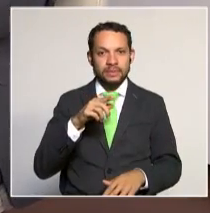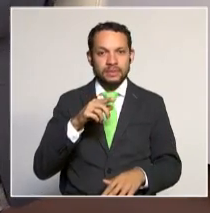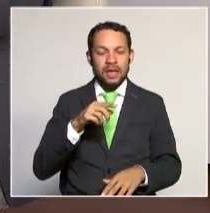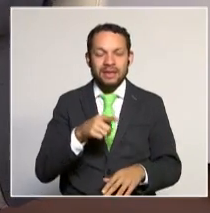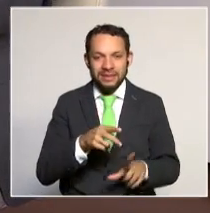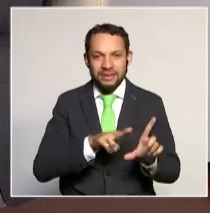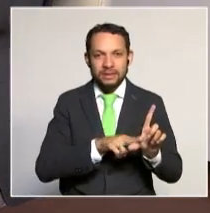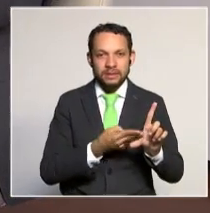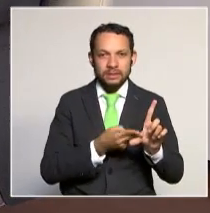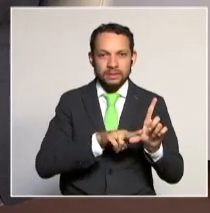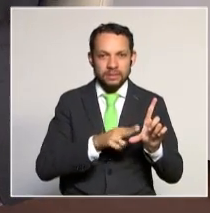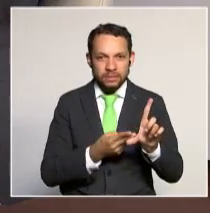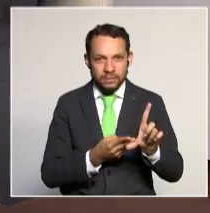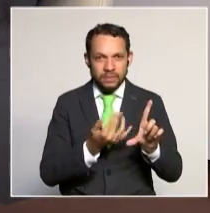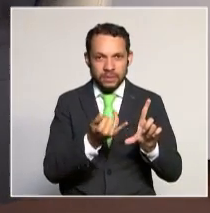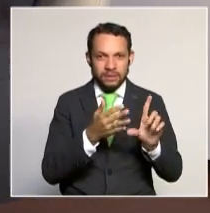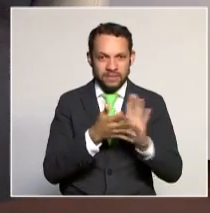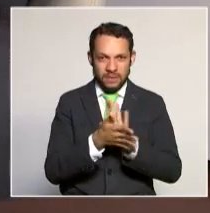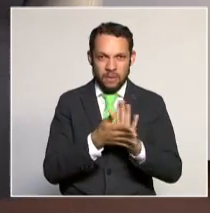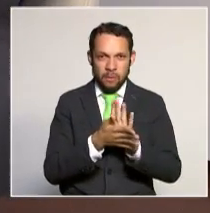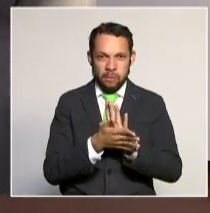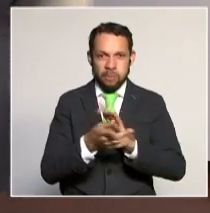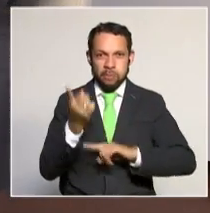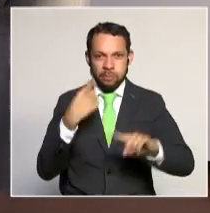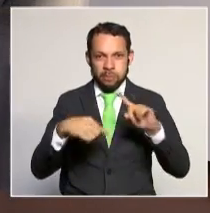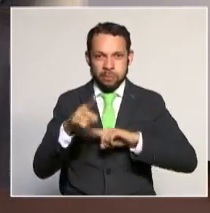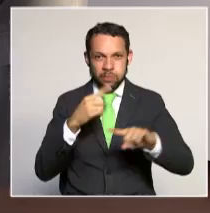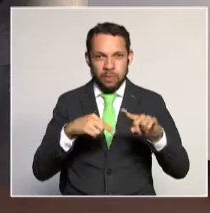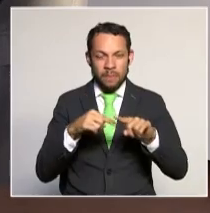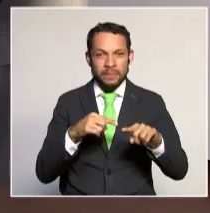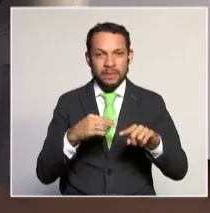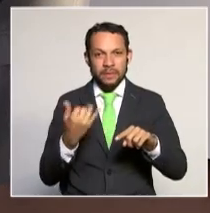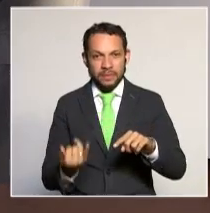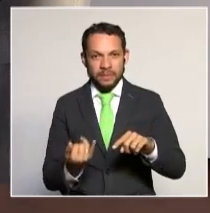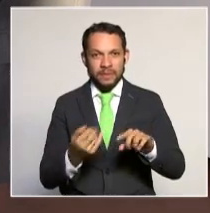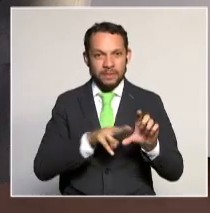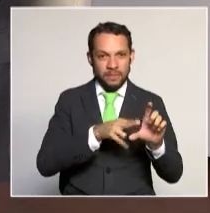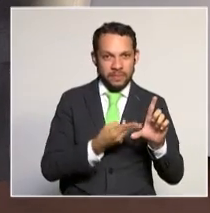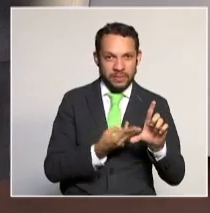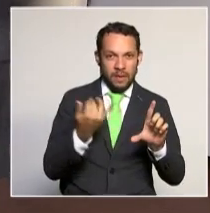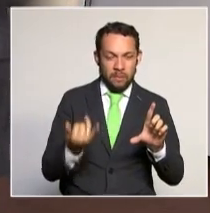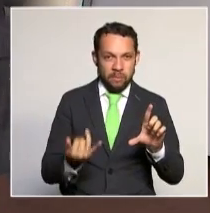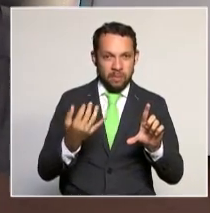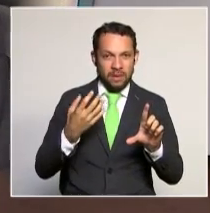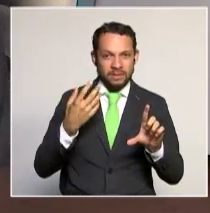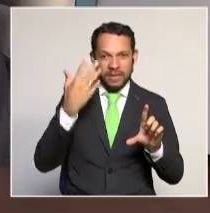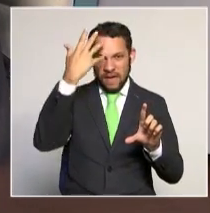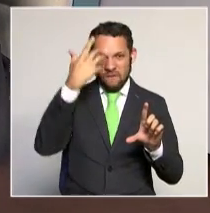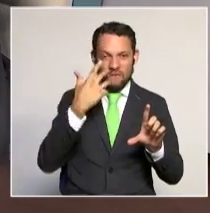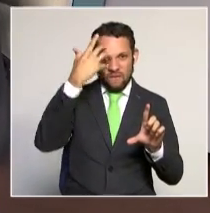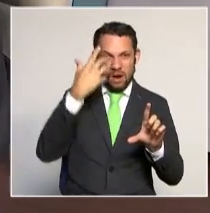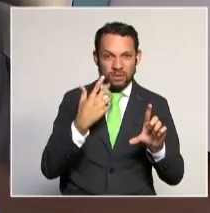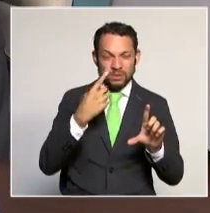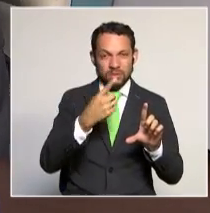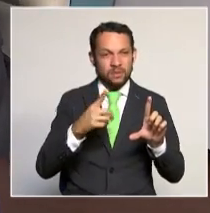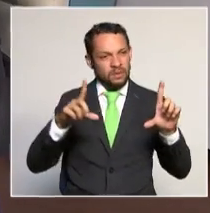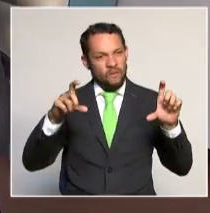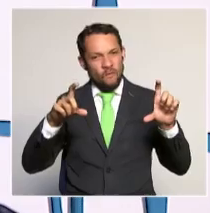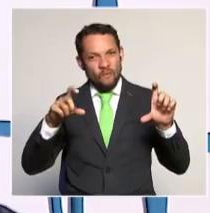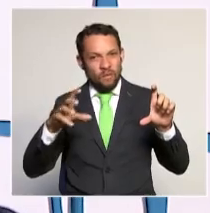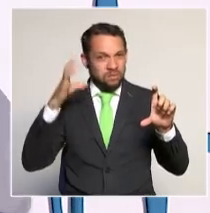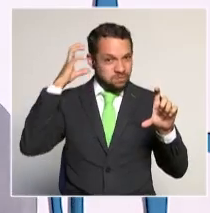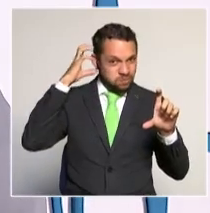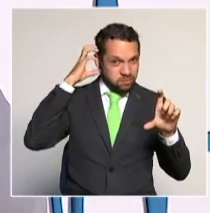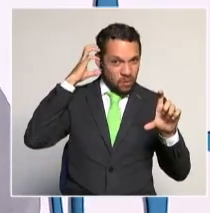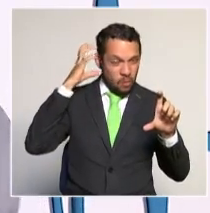señas, porque realmente si yo creo que si a Sebastián le hiciéramos este examen en este momento, eso que